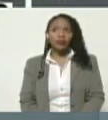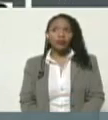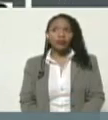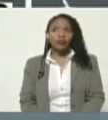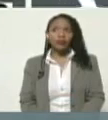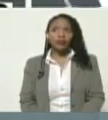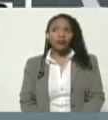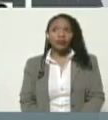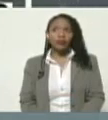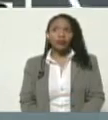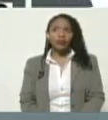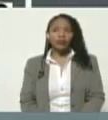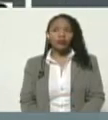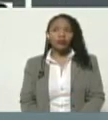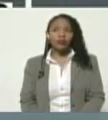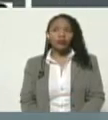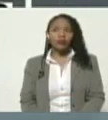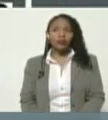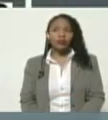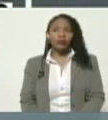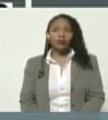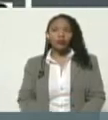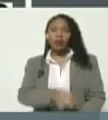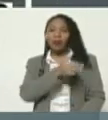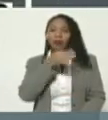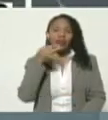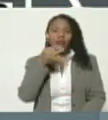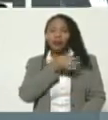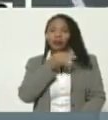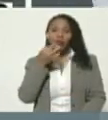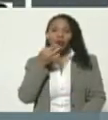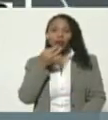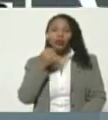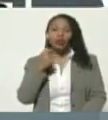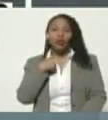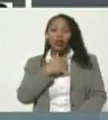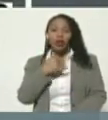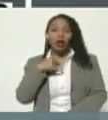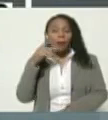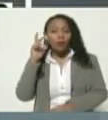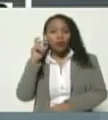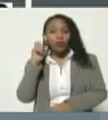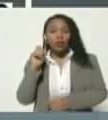Fuerte y claro. Fuerte y claro. Correcto, bueno. Espero que me escuchen, pues.